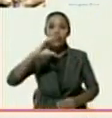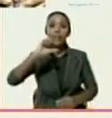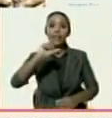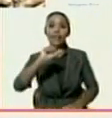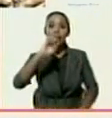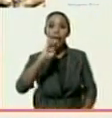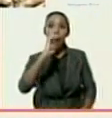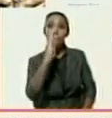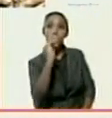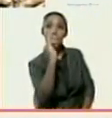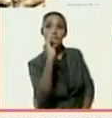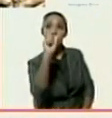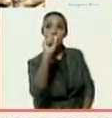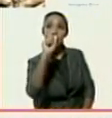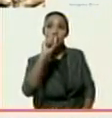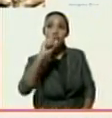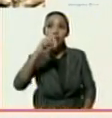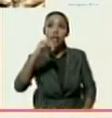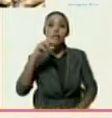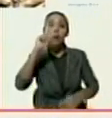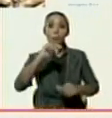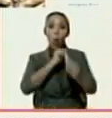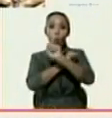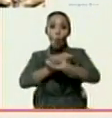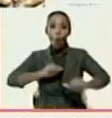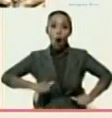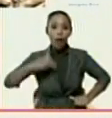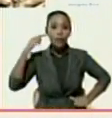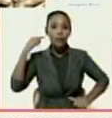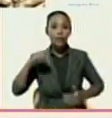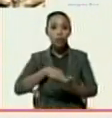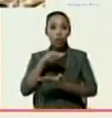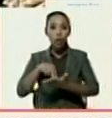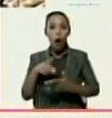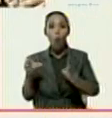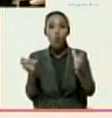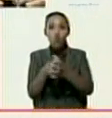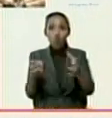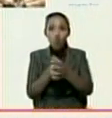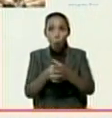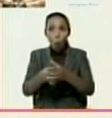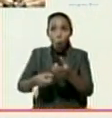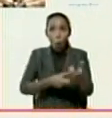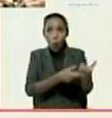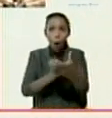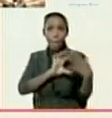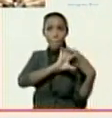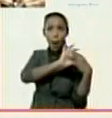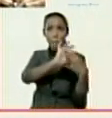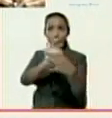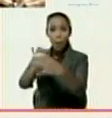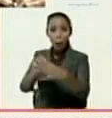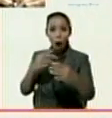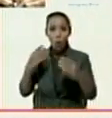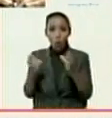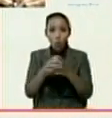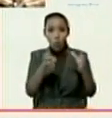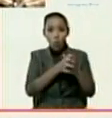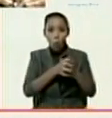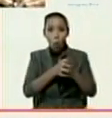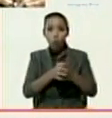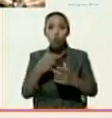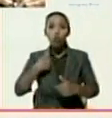DIGESIN, la Guardia Nacional y el Cuerpo de Bomberos, articulado con nuestra División de Siniestros,